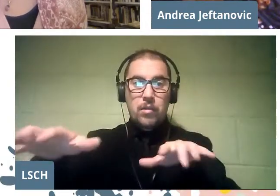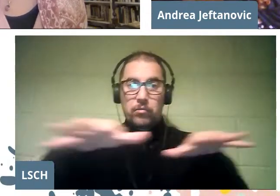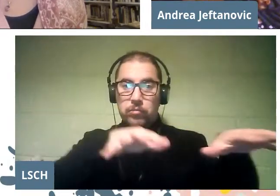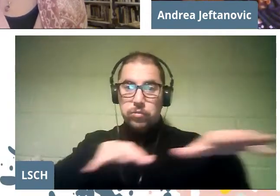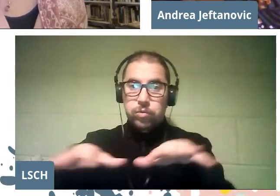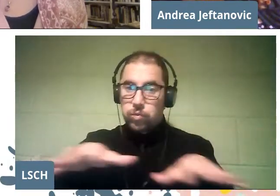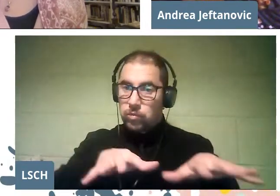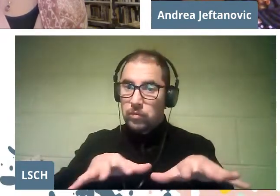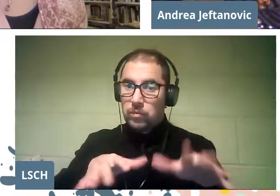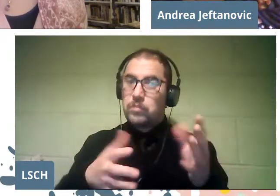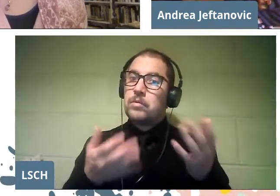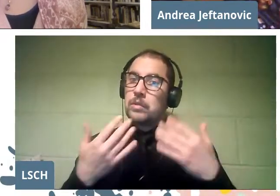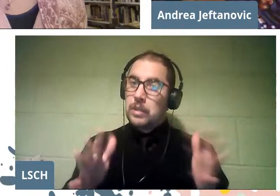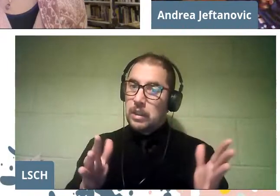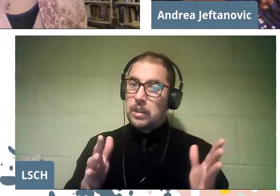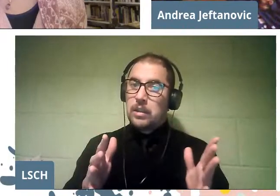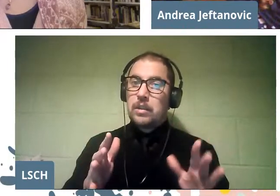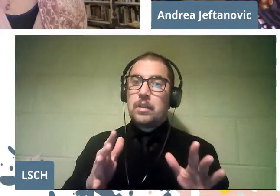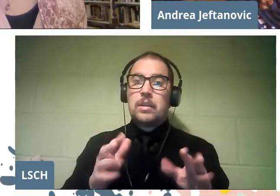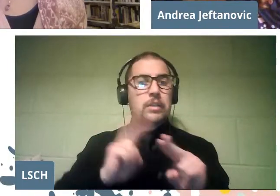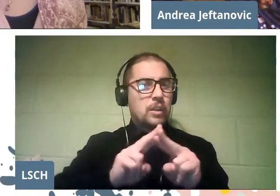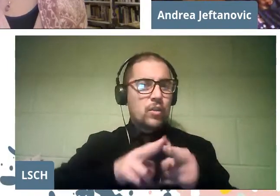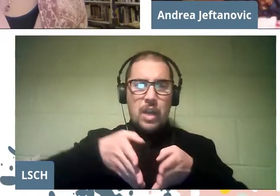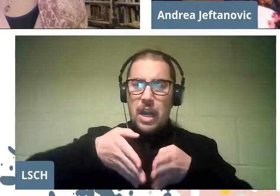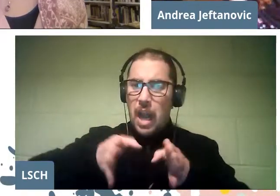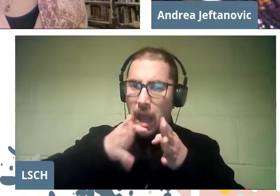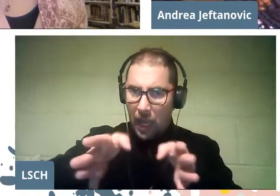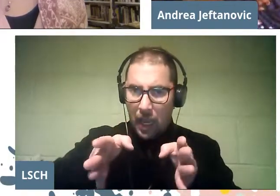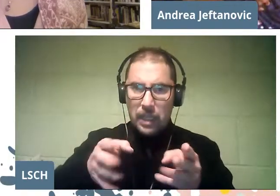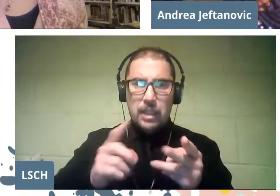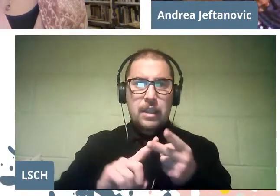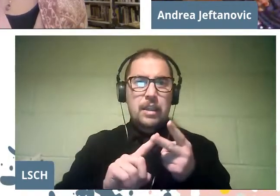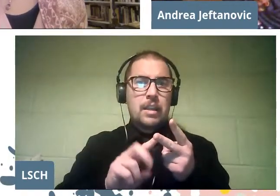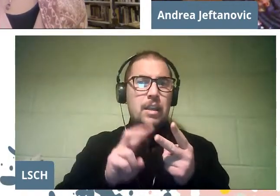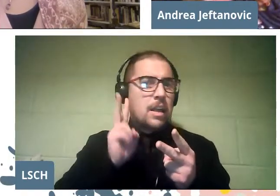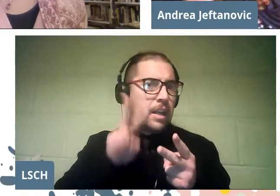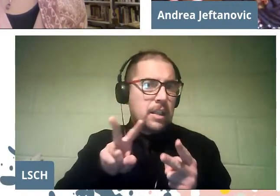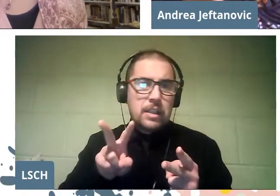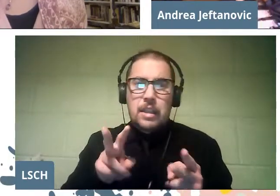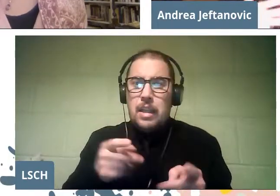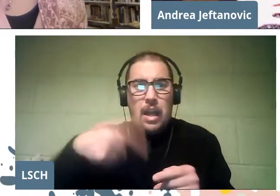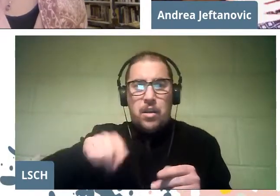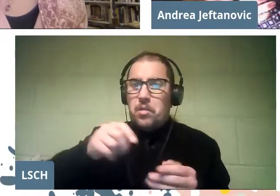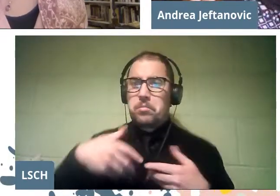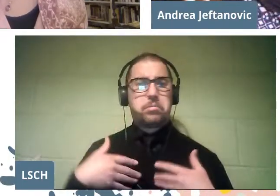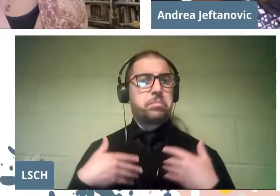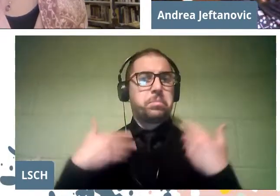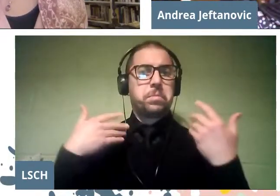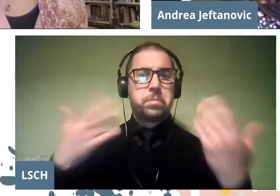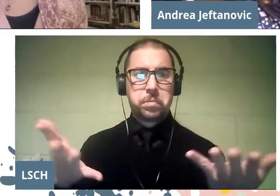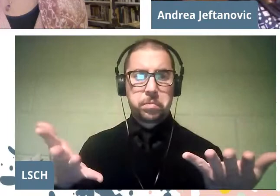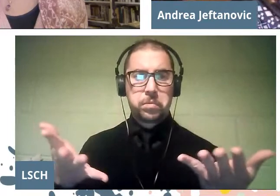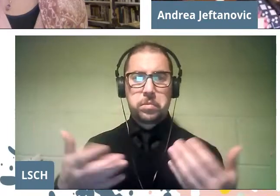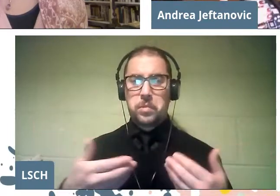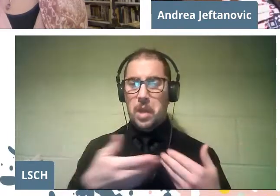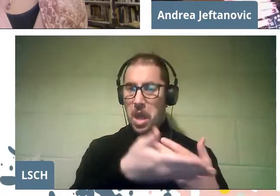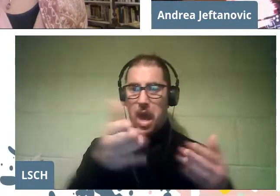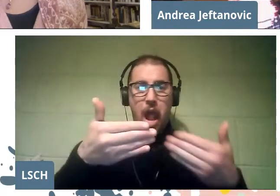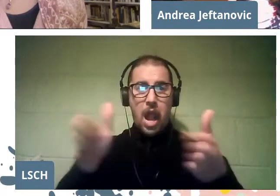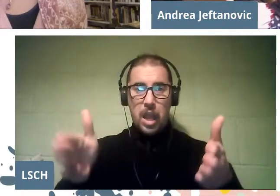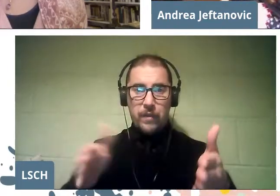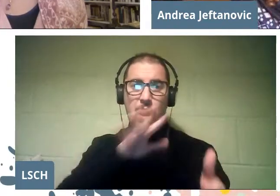Y vimos que esa performance se hizo en la calle, casi no tiene derechos de autor, ellas fueron muy generosas, se desprenden de esto,